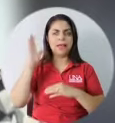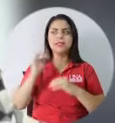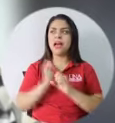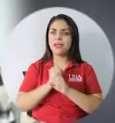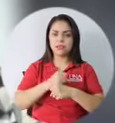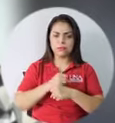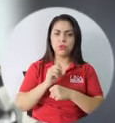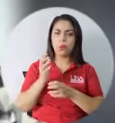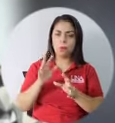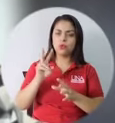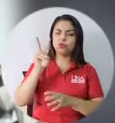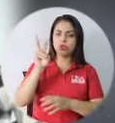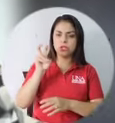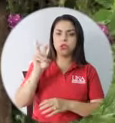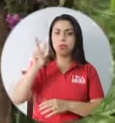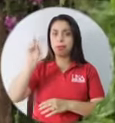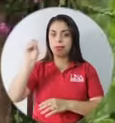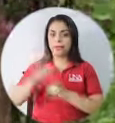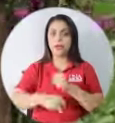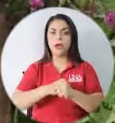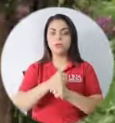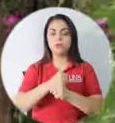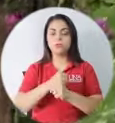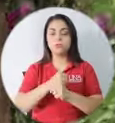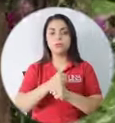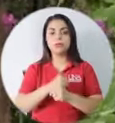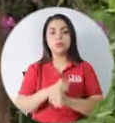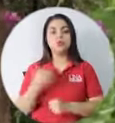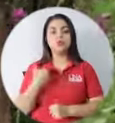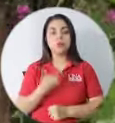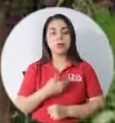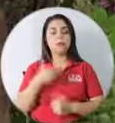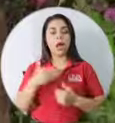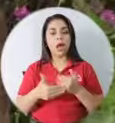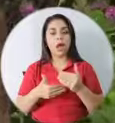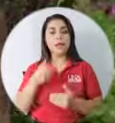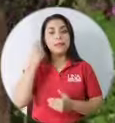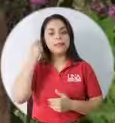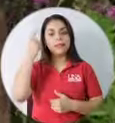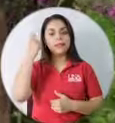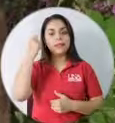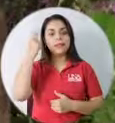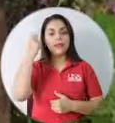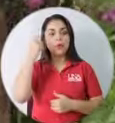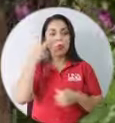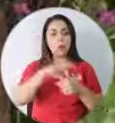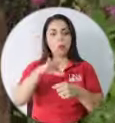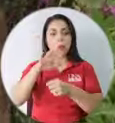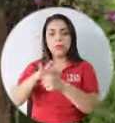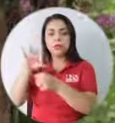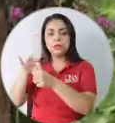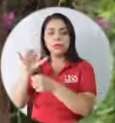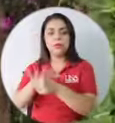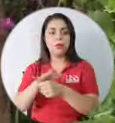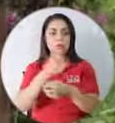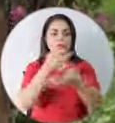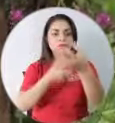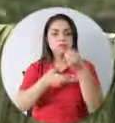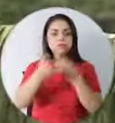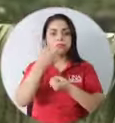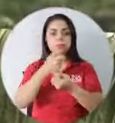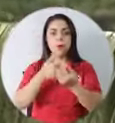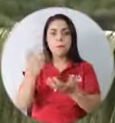mucho más, casi 220 años. Y hemos ido entendiendo desde el conocimiento propio de los cultivares, de lo que somos